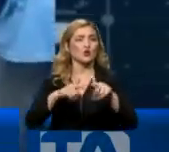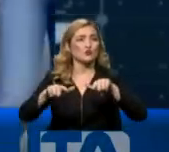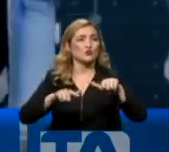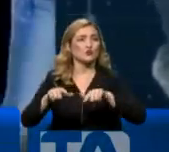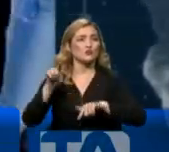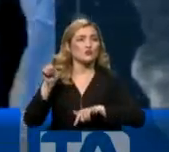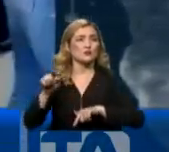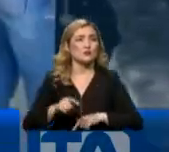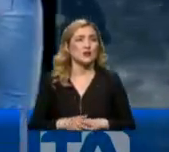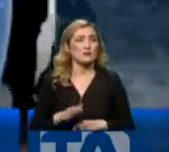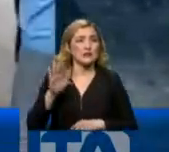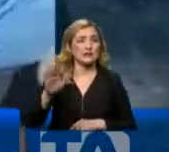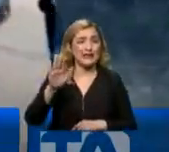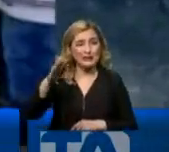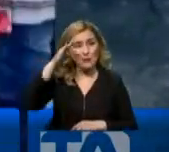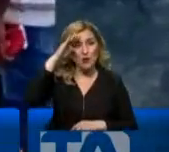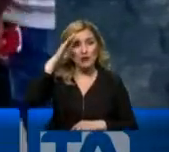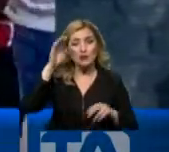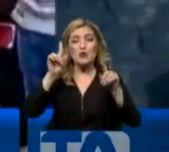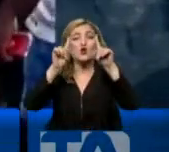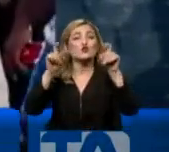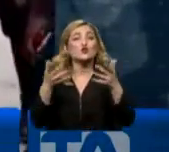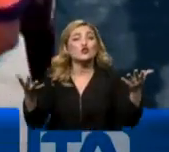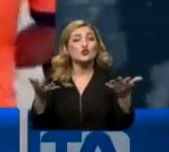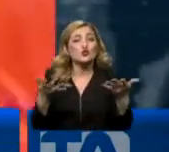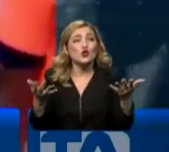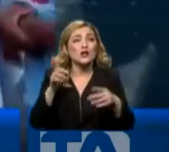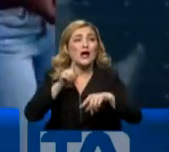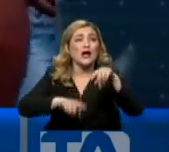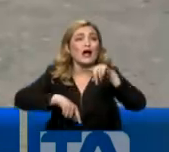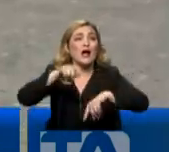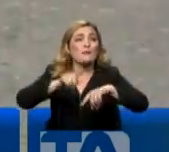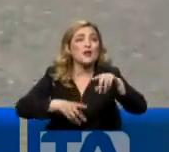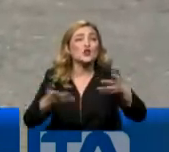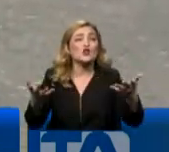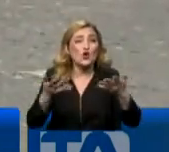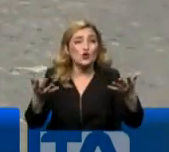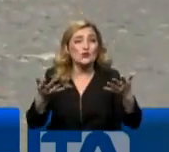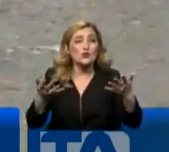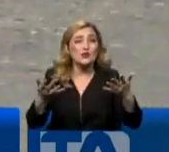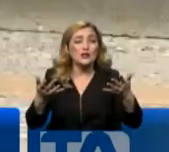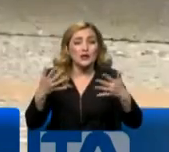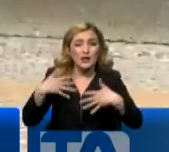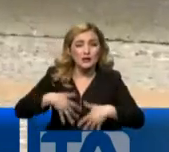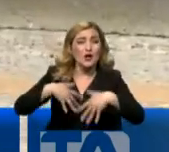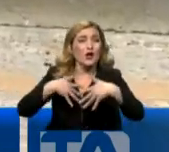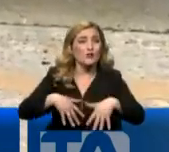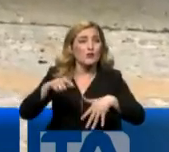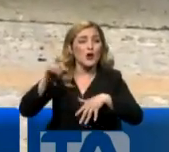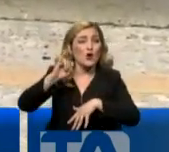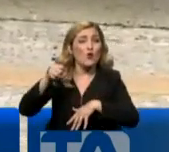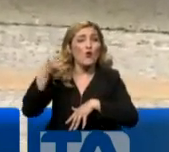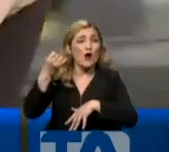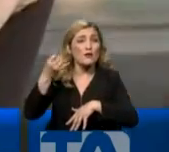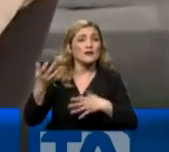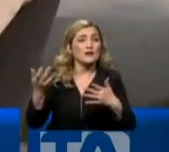hechos. Además de amenazar a los policías, preguntaron dónde estaban el resto de amigos. con los que vieron salir a los suyos desde este jueves